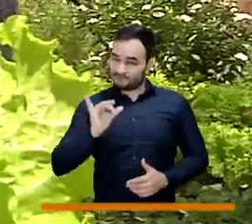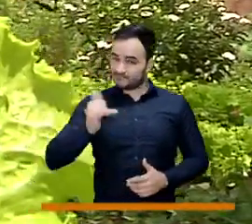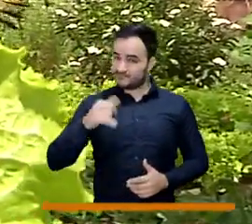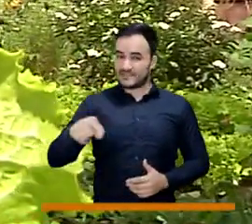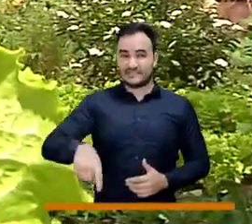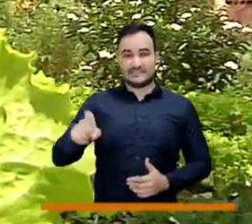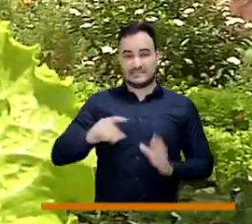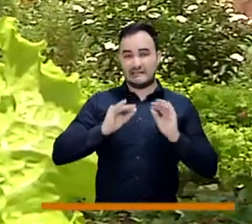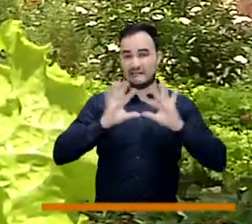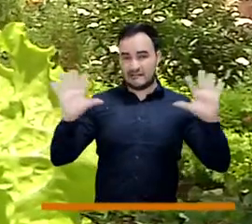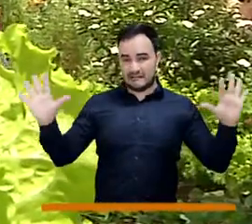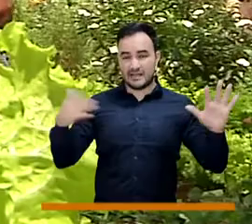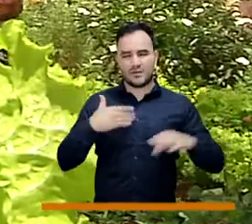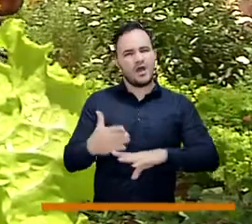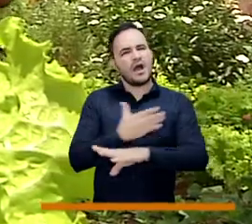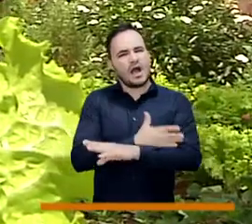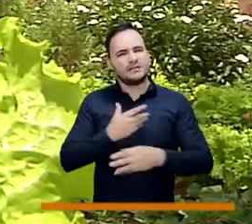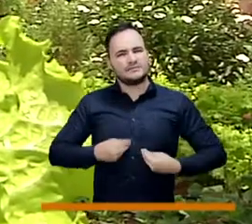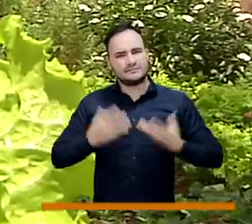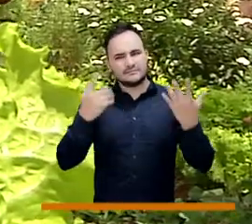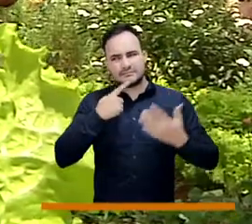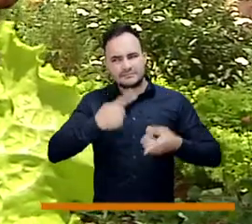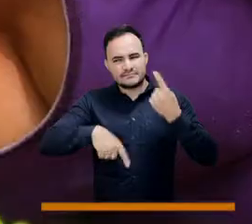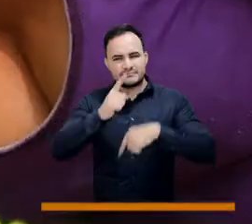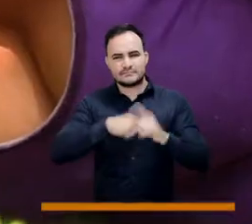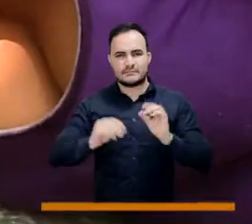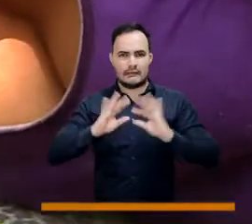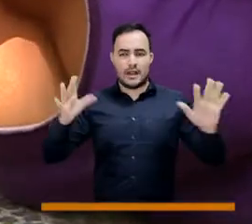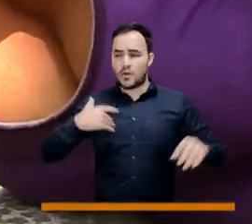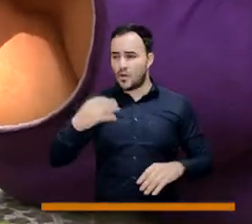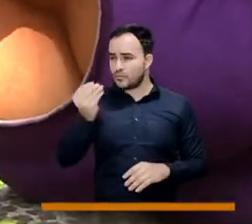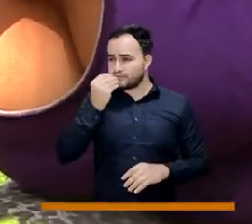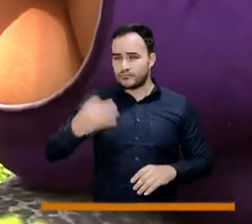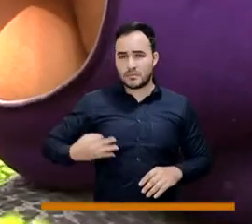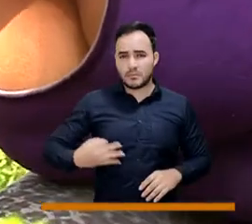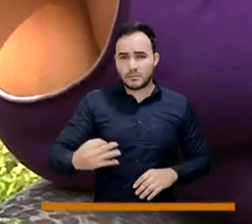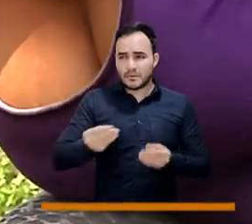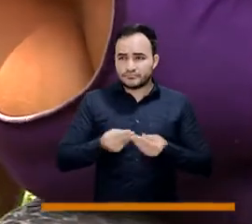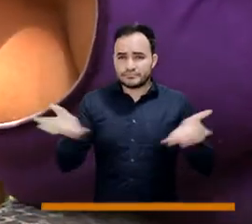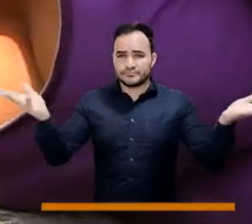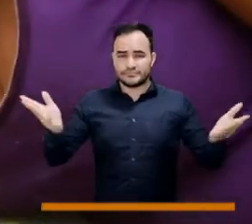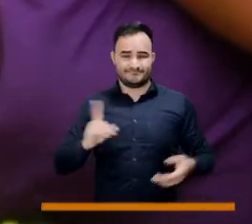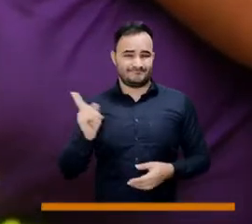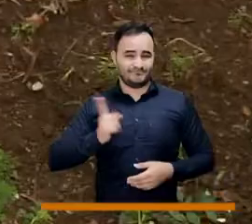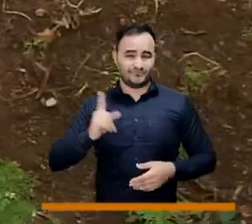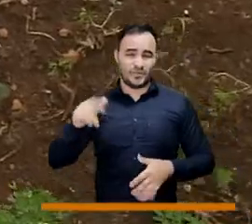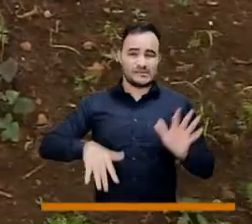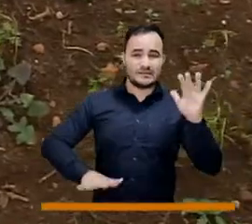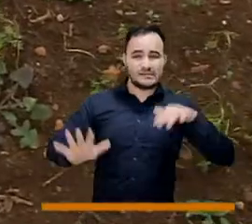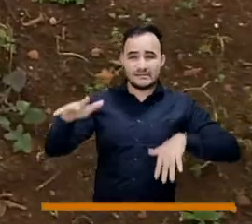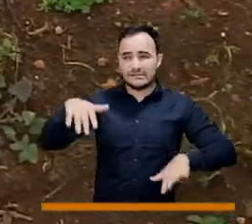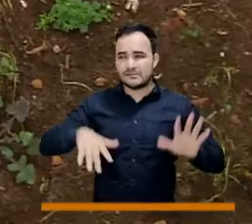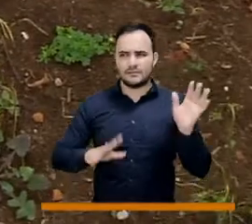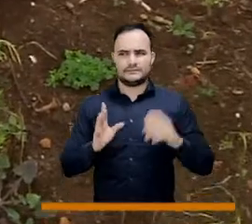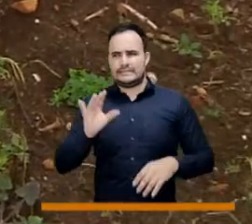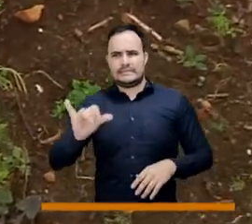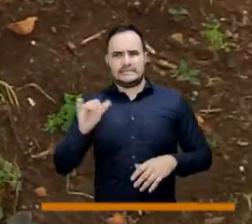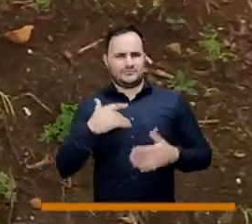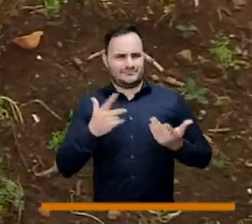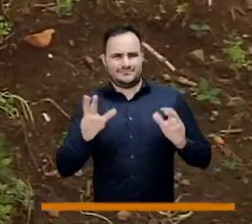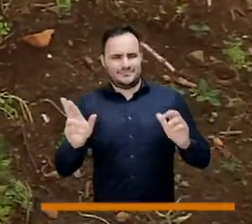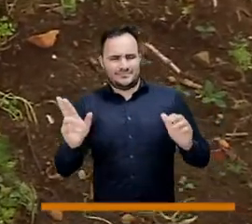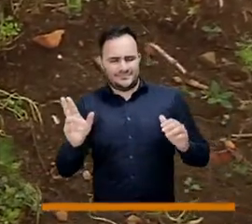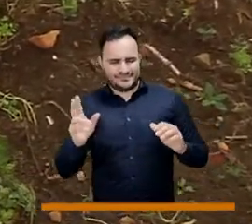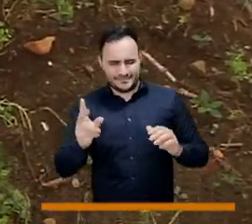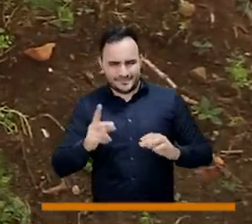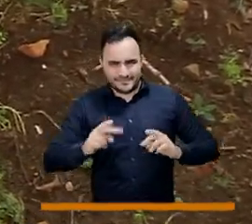muy necesario porque, como lo había planteado, ahora hay una inseguridad alimentaria muy alta en los corregimientos y eso es paradójico. Entonces tenemos